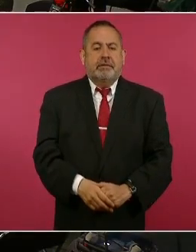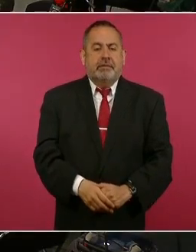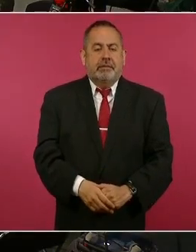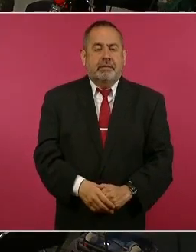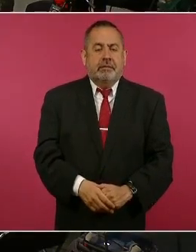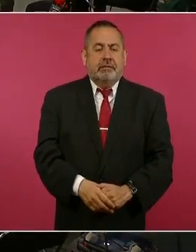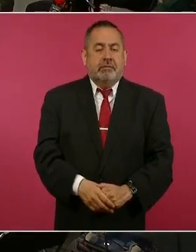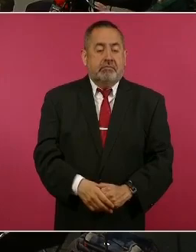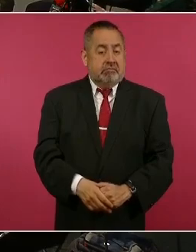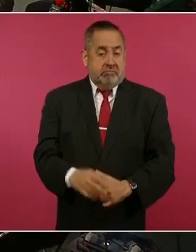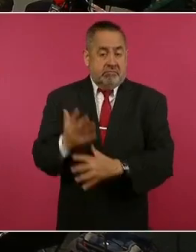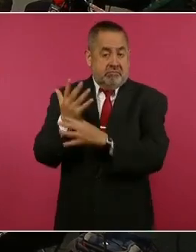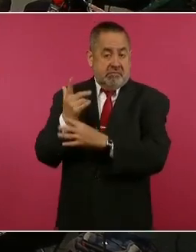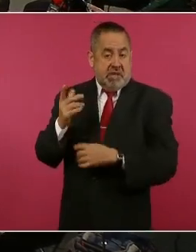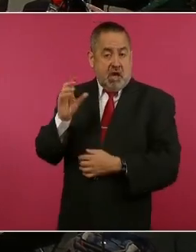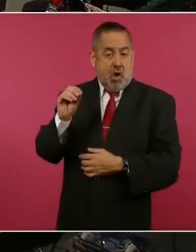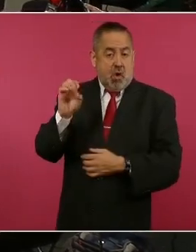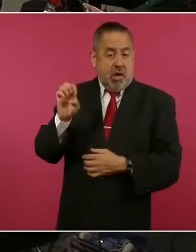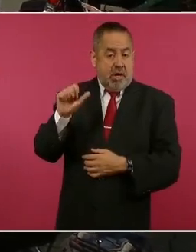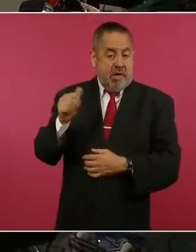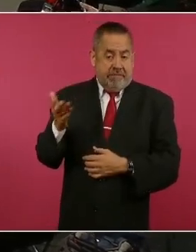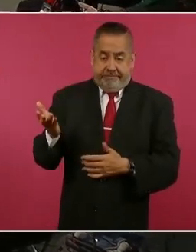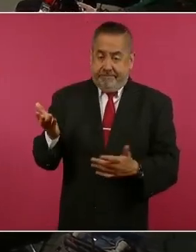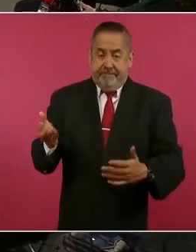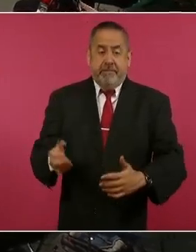Esta es la postura.